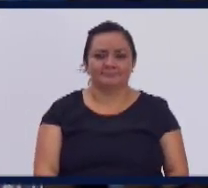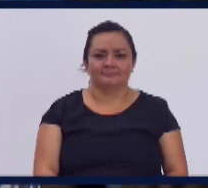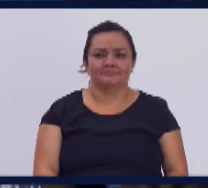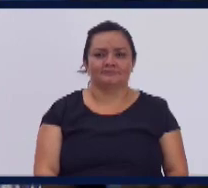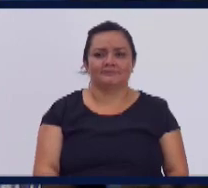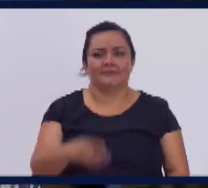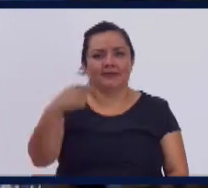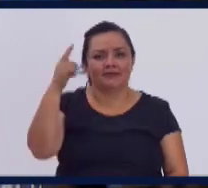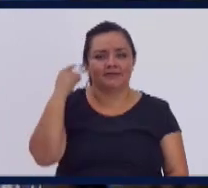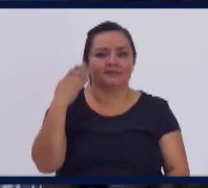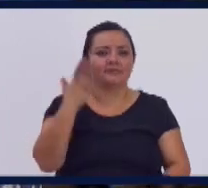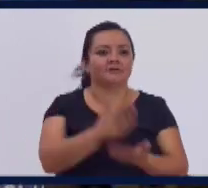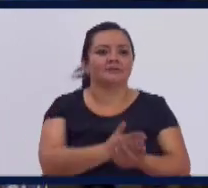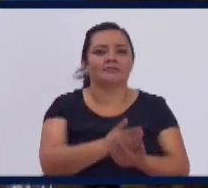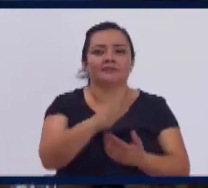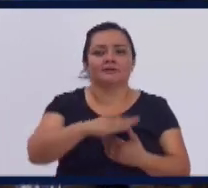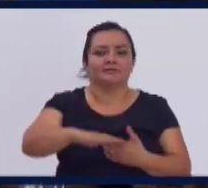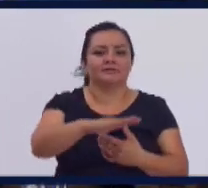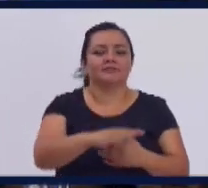digo. Fíjate que llegamos a ese lugar.